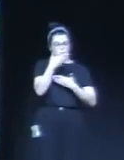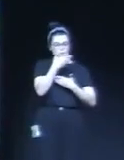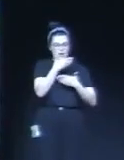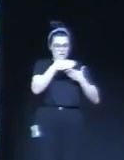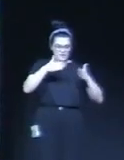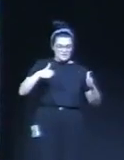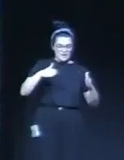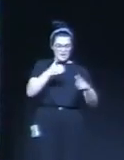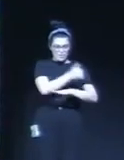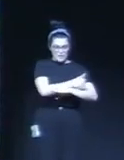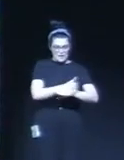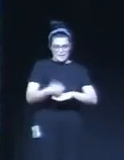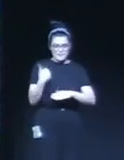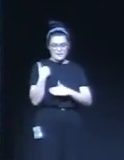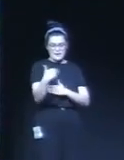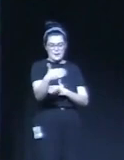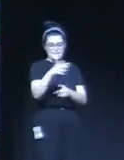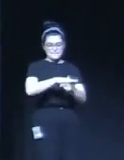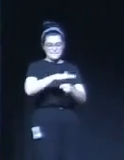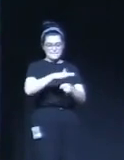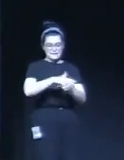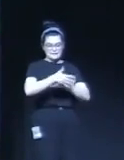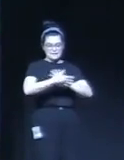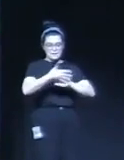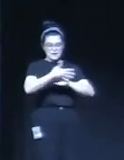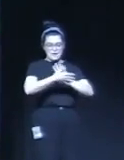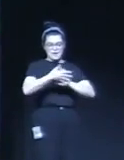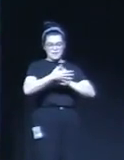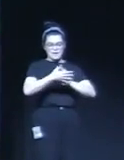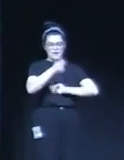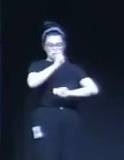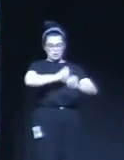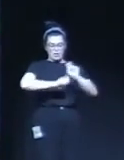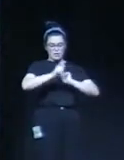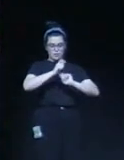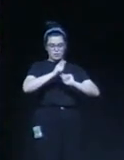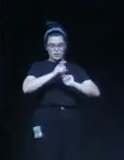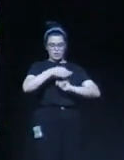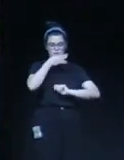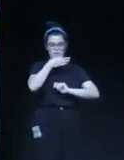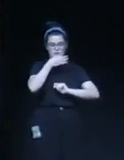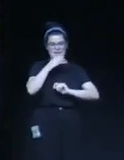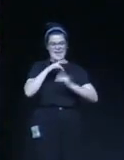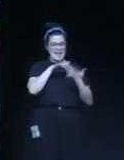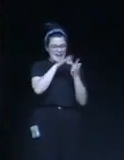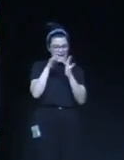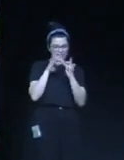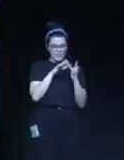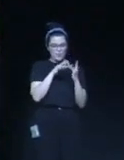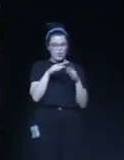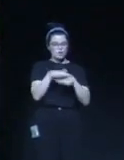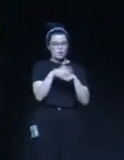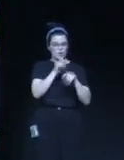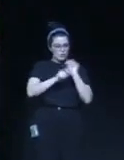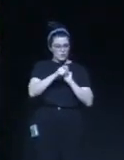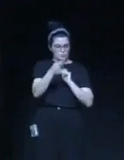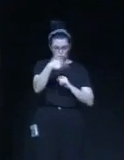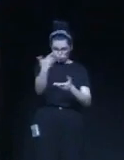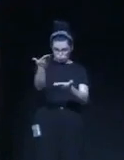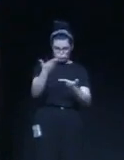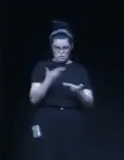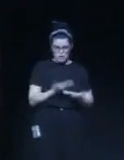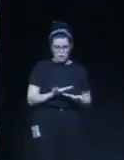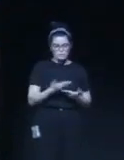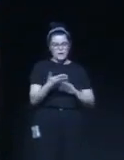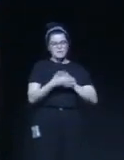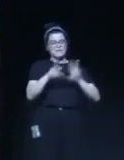viene, por ejemplo, se va a hablar de asociaciones con la tertulia Enredando Asociaciones, a la que estáis invitados, para hablar de nuevas